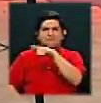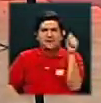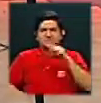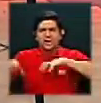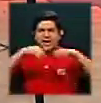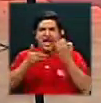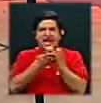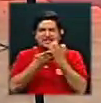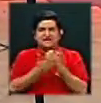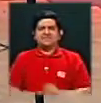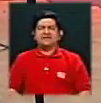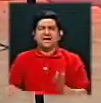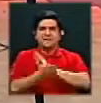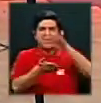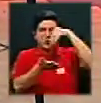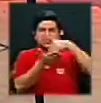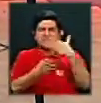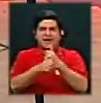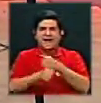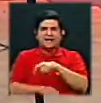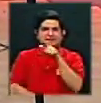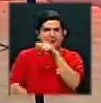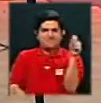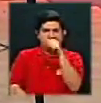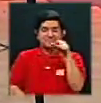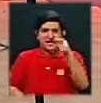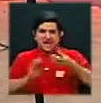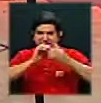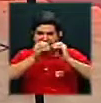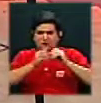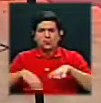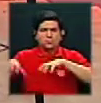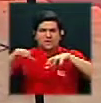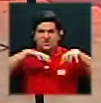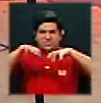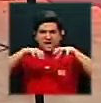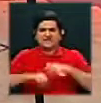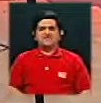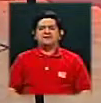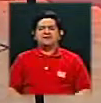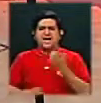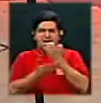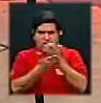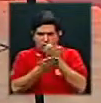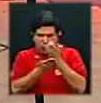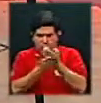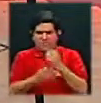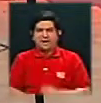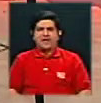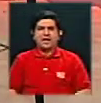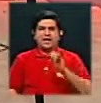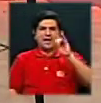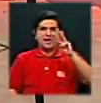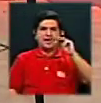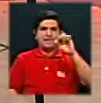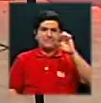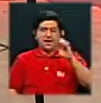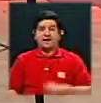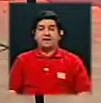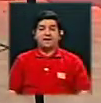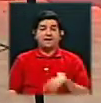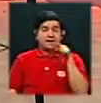el Banco Central elabora cada mes. Entonces, ese índice mensual de actividad económica, IMAE, al considerar zonas